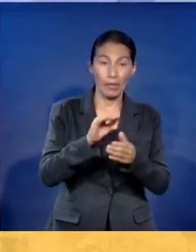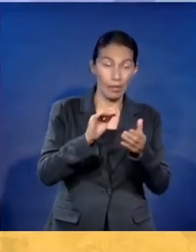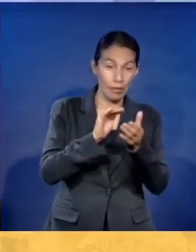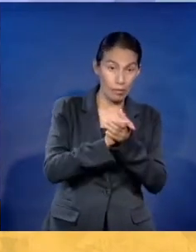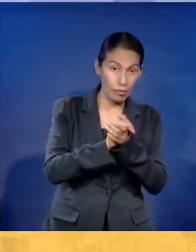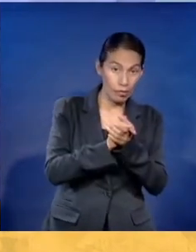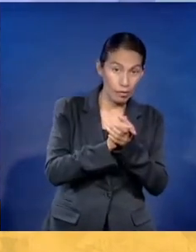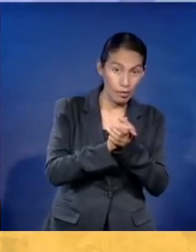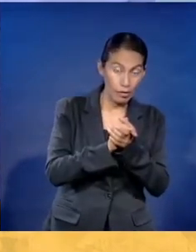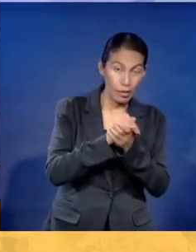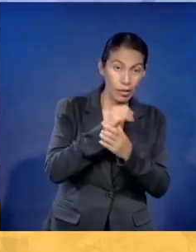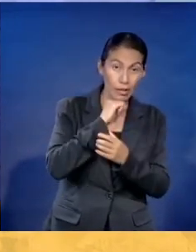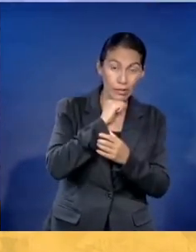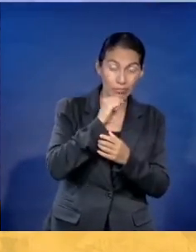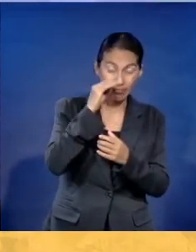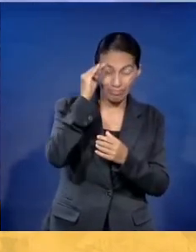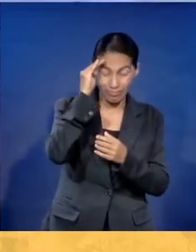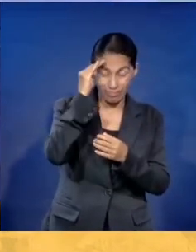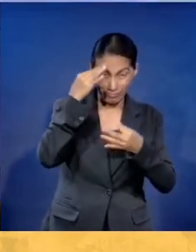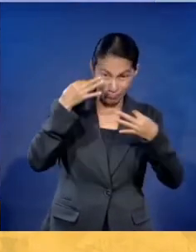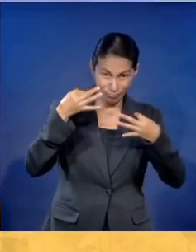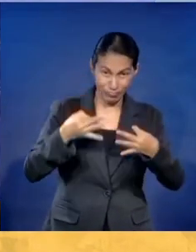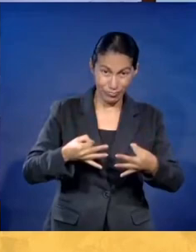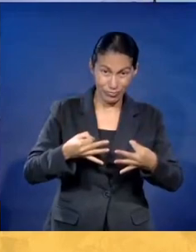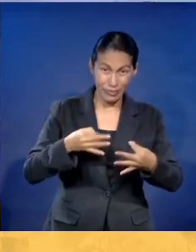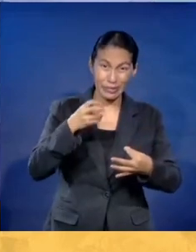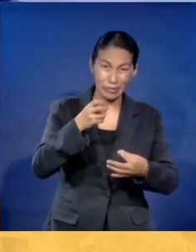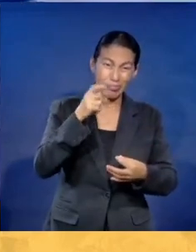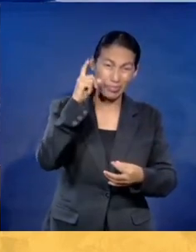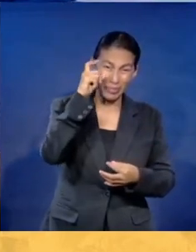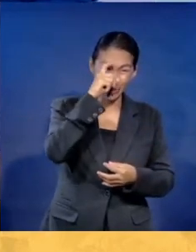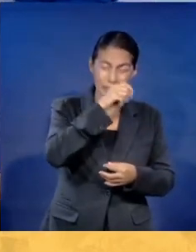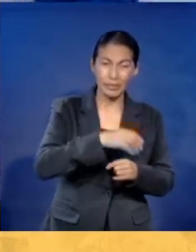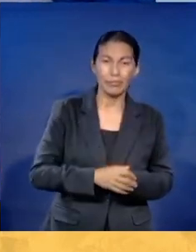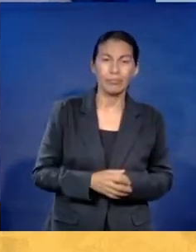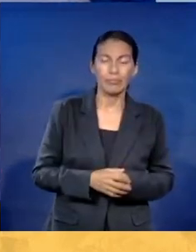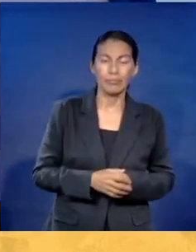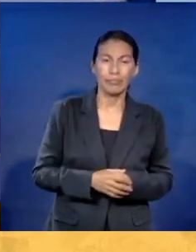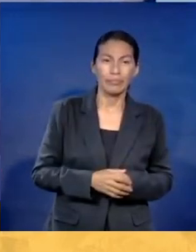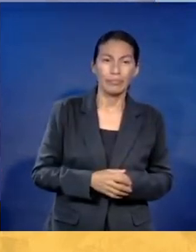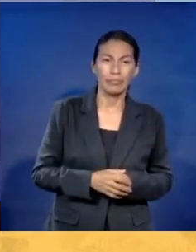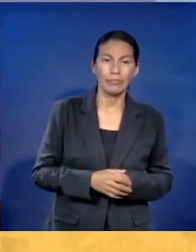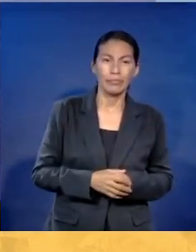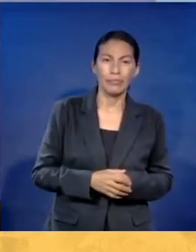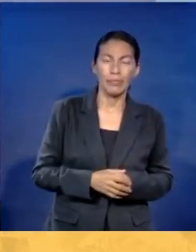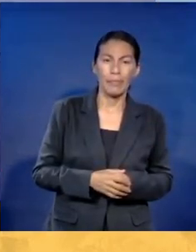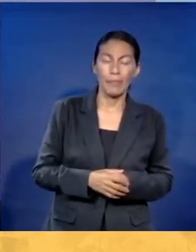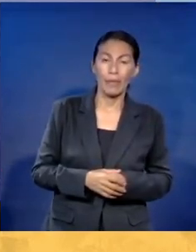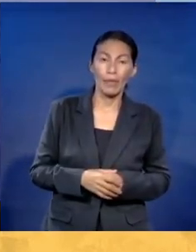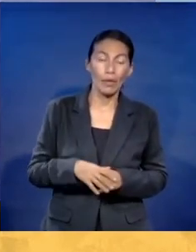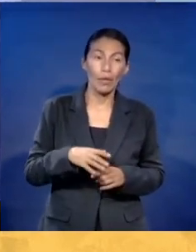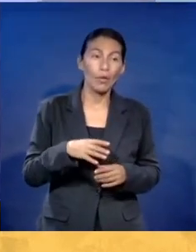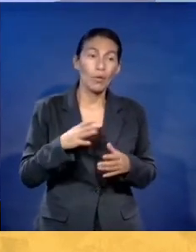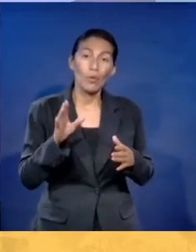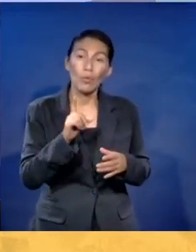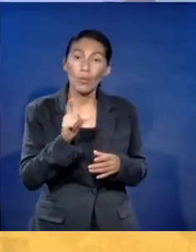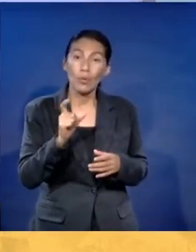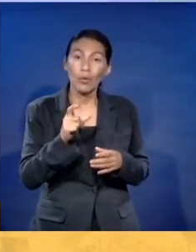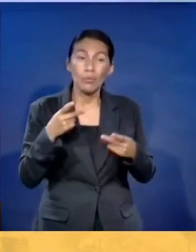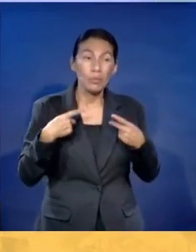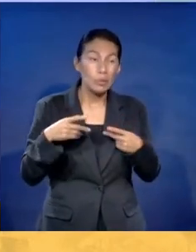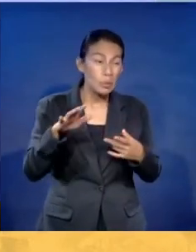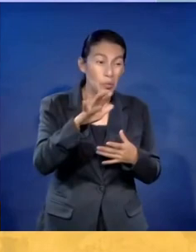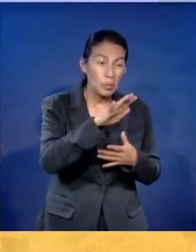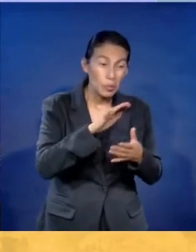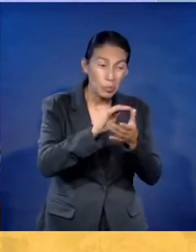es un problema entrar ciego a la realidades el desconocimiento de la realidad del